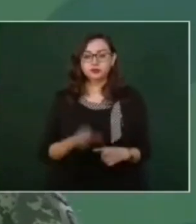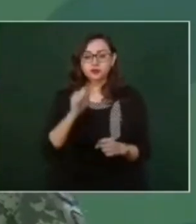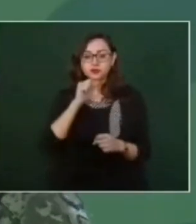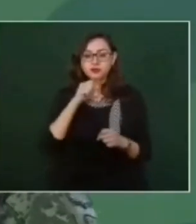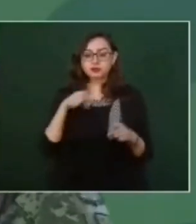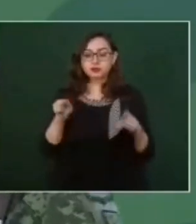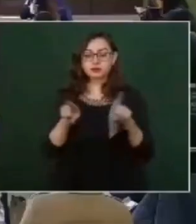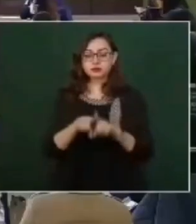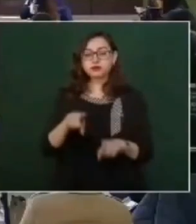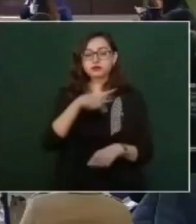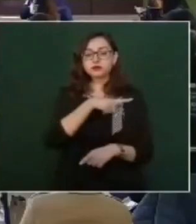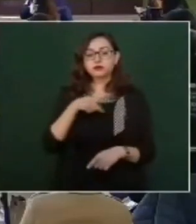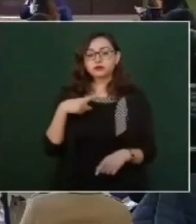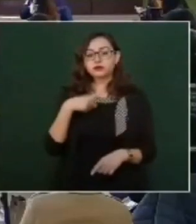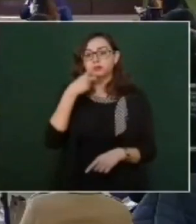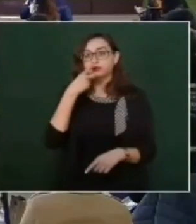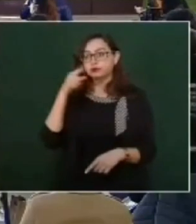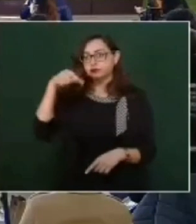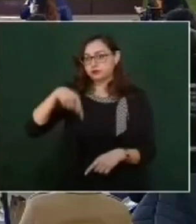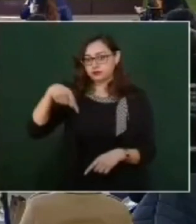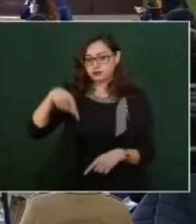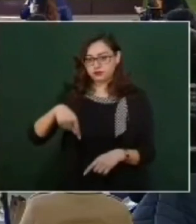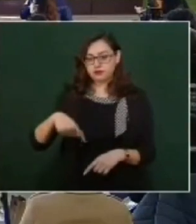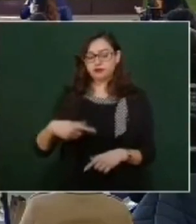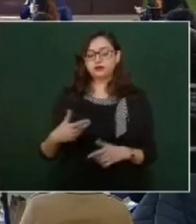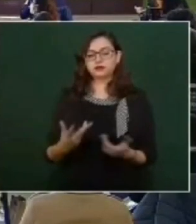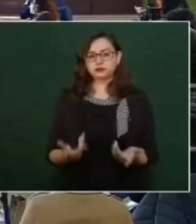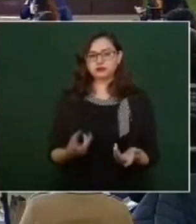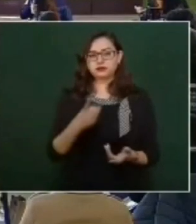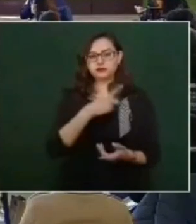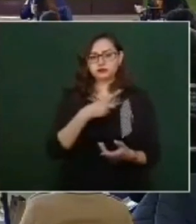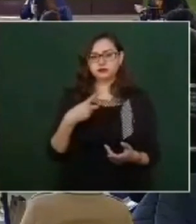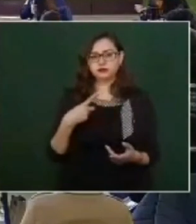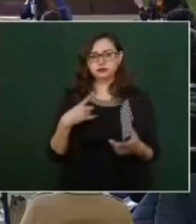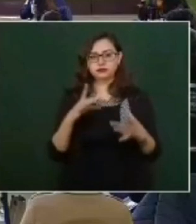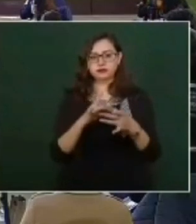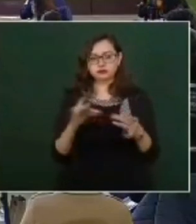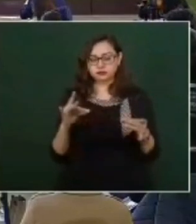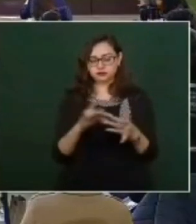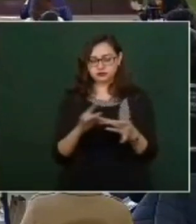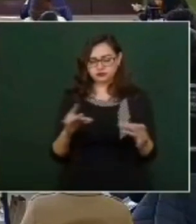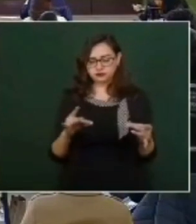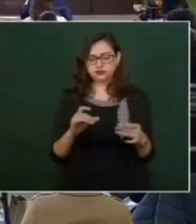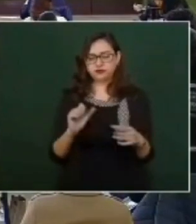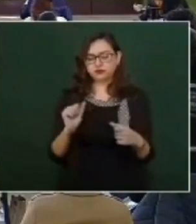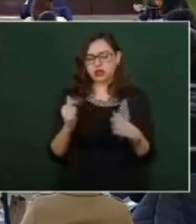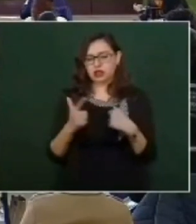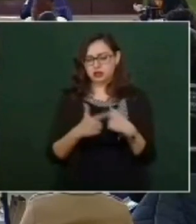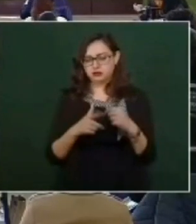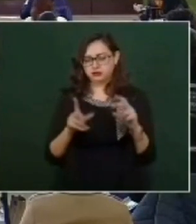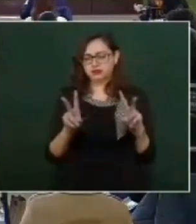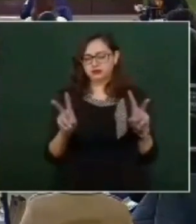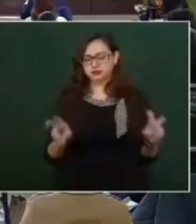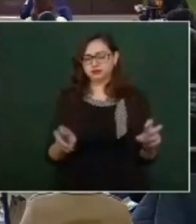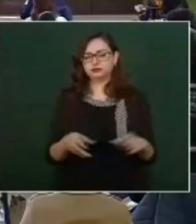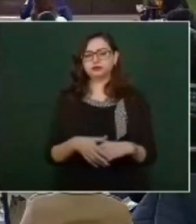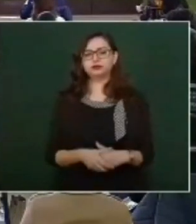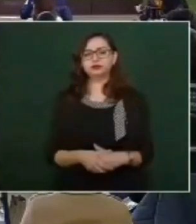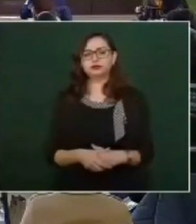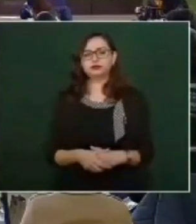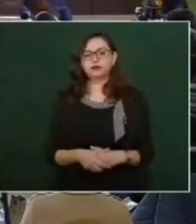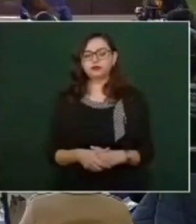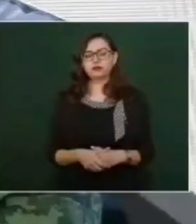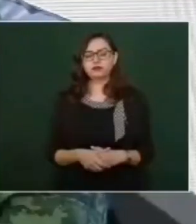También aprovechando que estamos aquí en la terminal de pasajeros, debo de hablarle de las posiciones para aeronaves de pasajeros